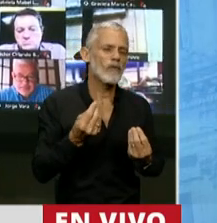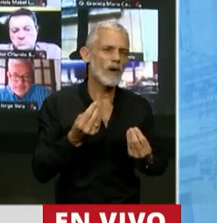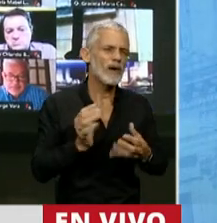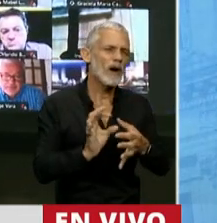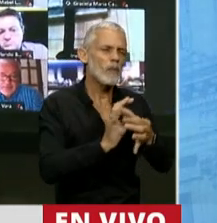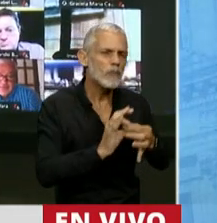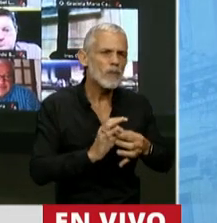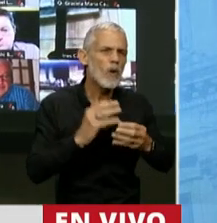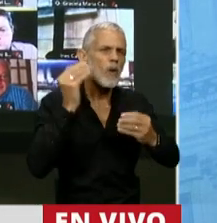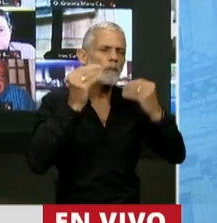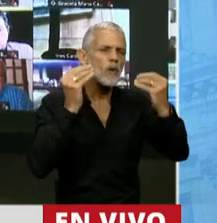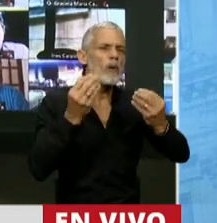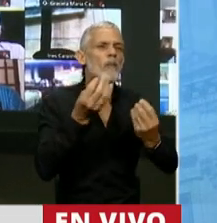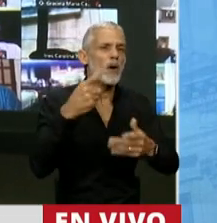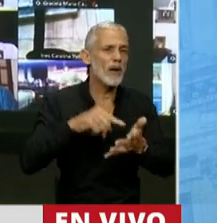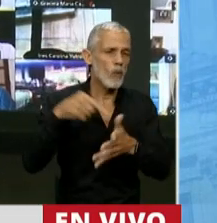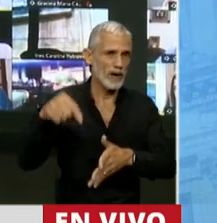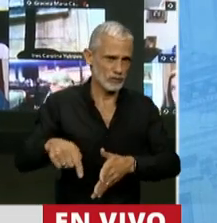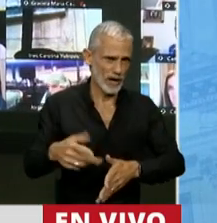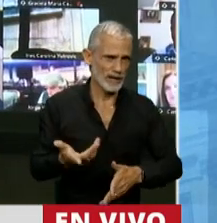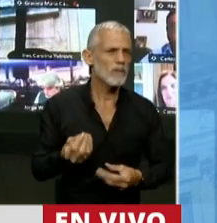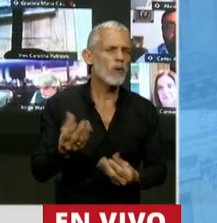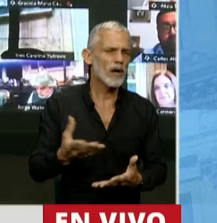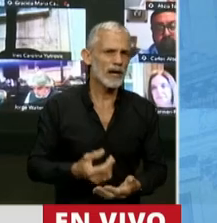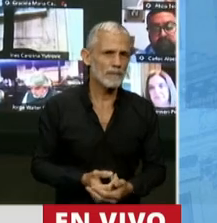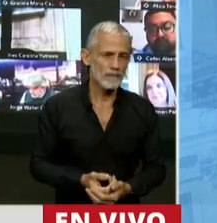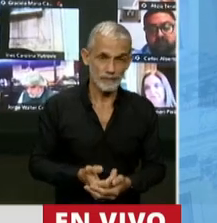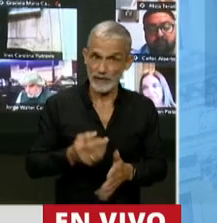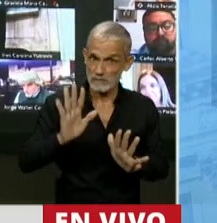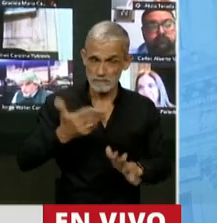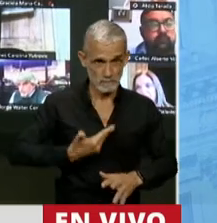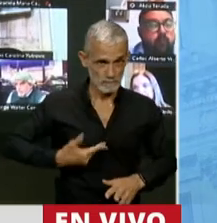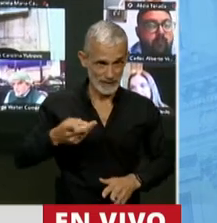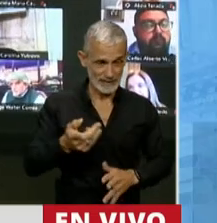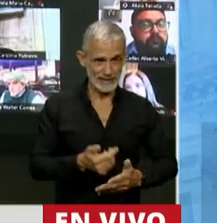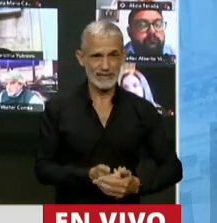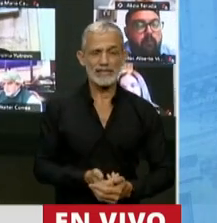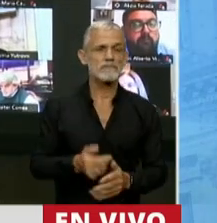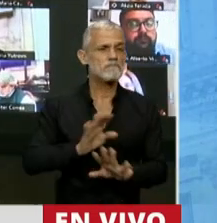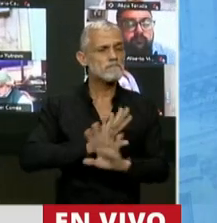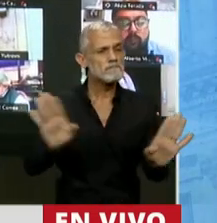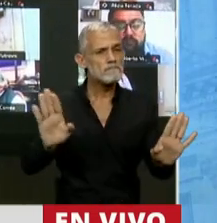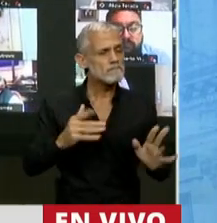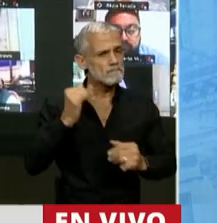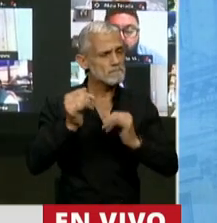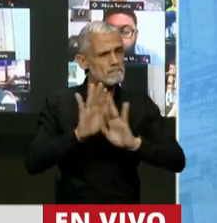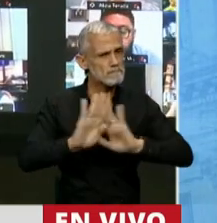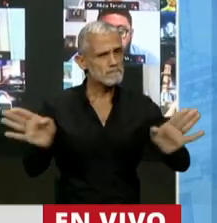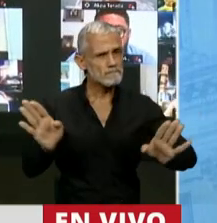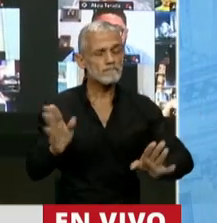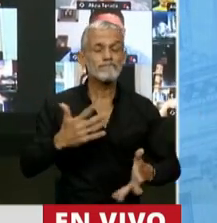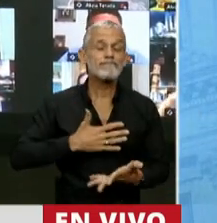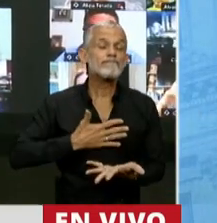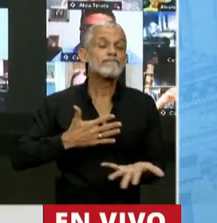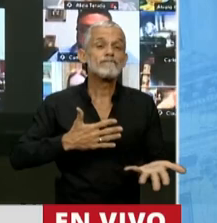unidad que los hizo preocupar tanto por esta ciudad. Así que, señor presidente, sin más que decir,